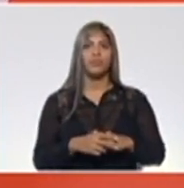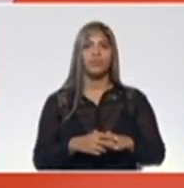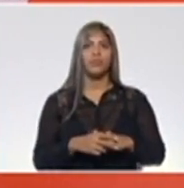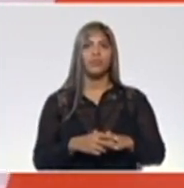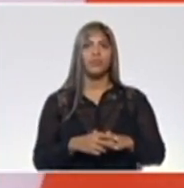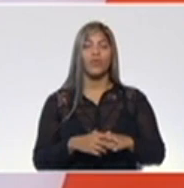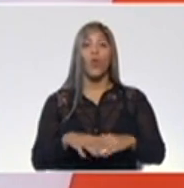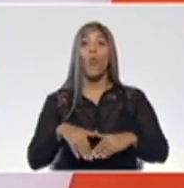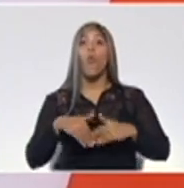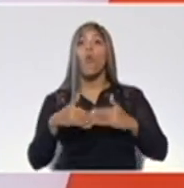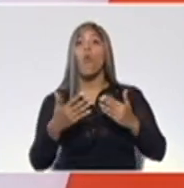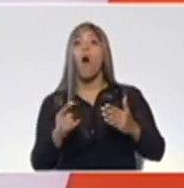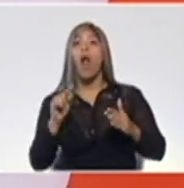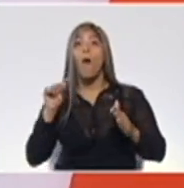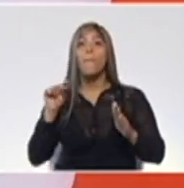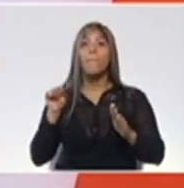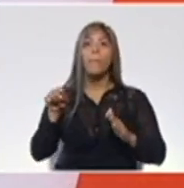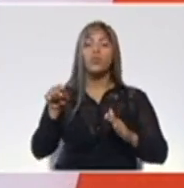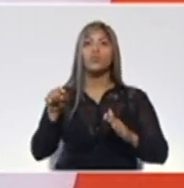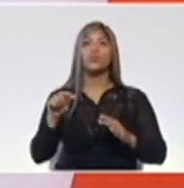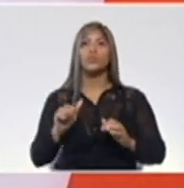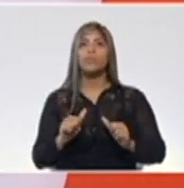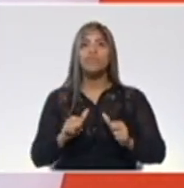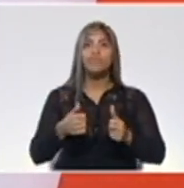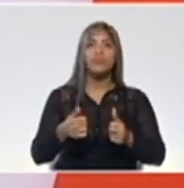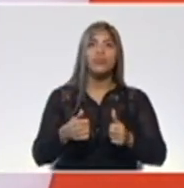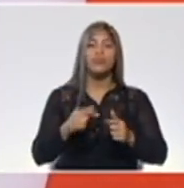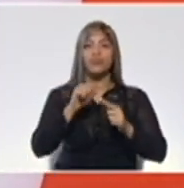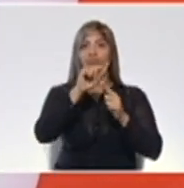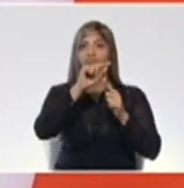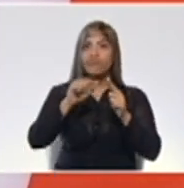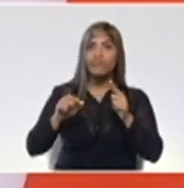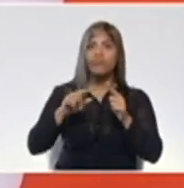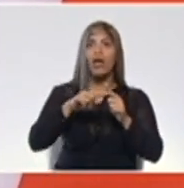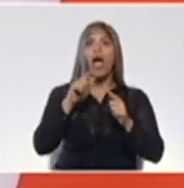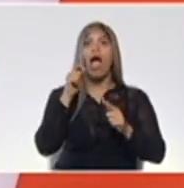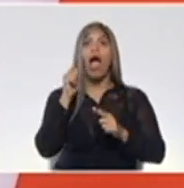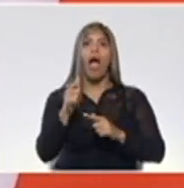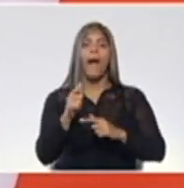¿Cuál es el punto origen del vector? El A.